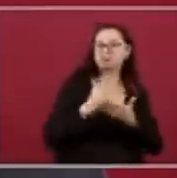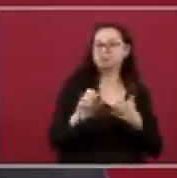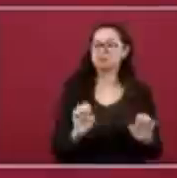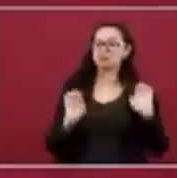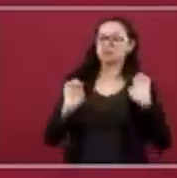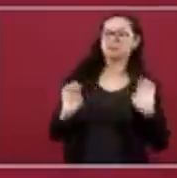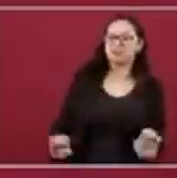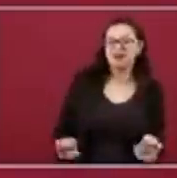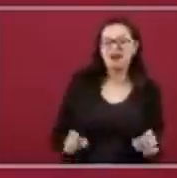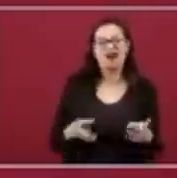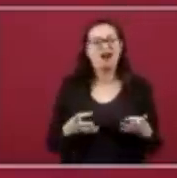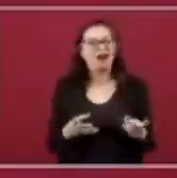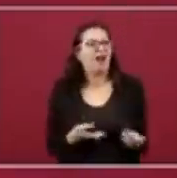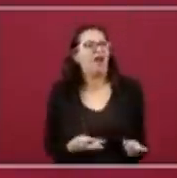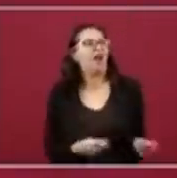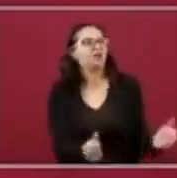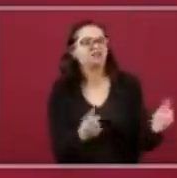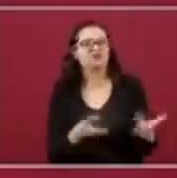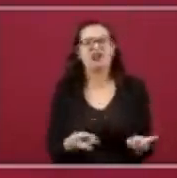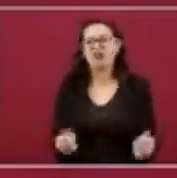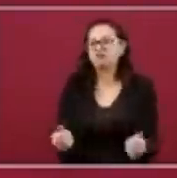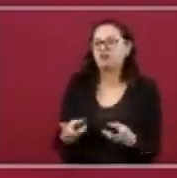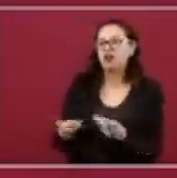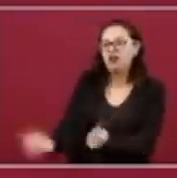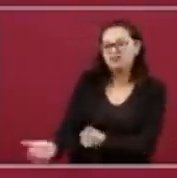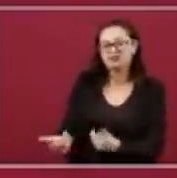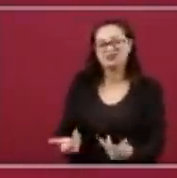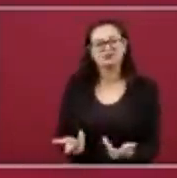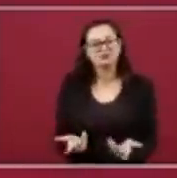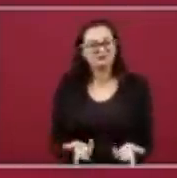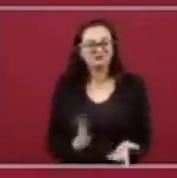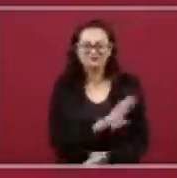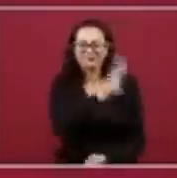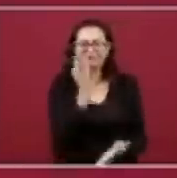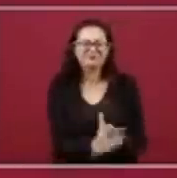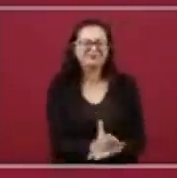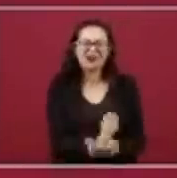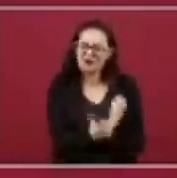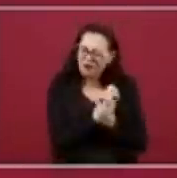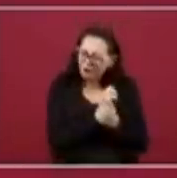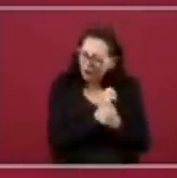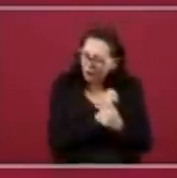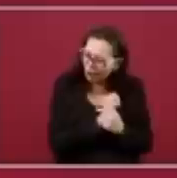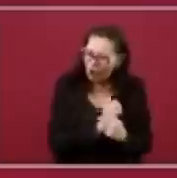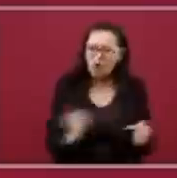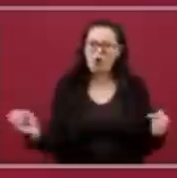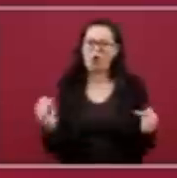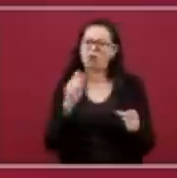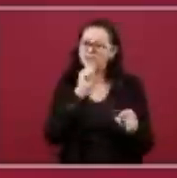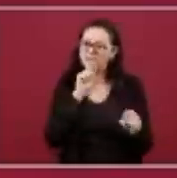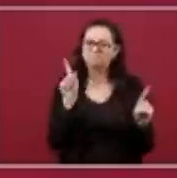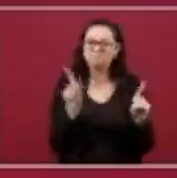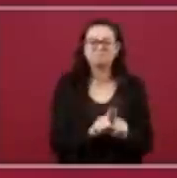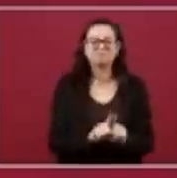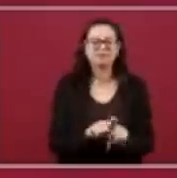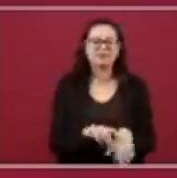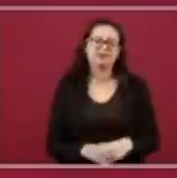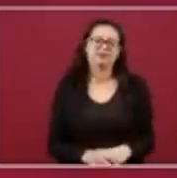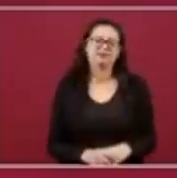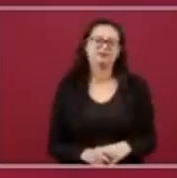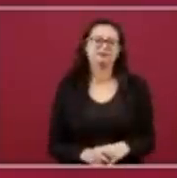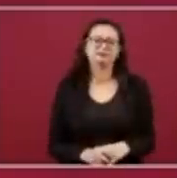que se cometían. Entonces, se puso orden también en eso. Acerca